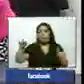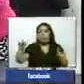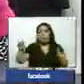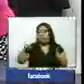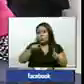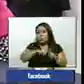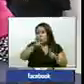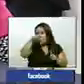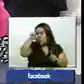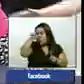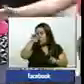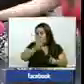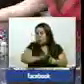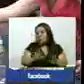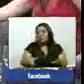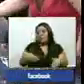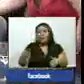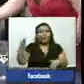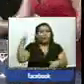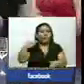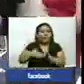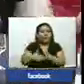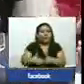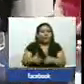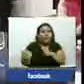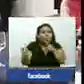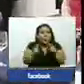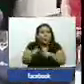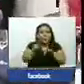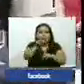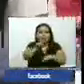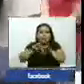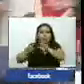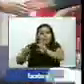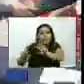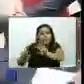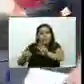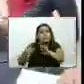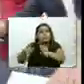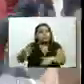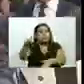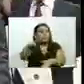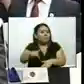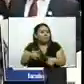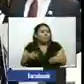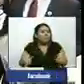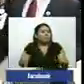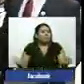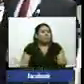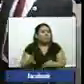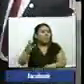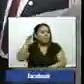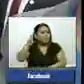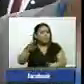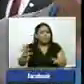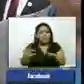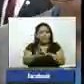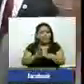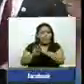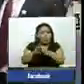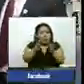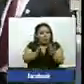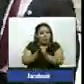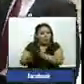por su profesión, misma que inició a los 16 años de edad y que actualmente se desempeña como coordinador de